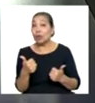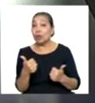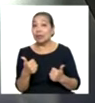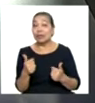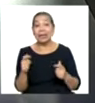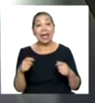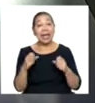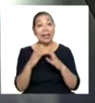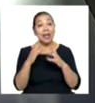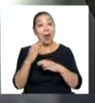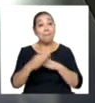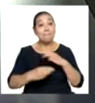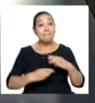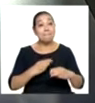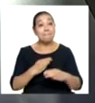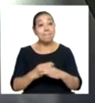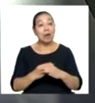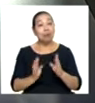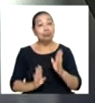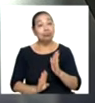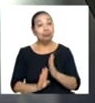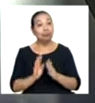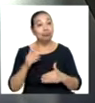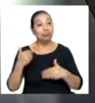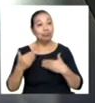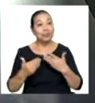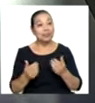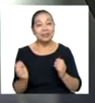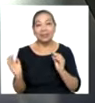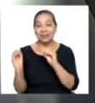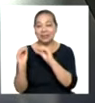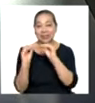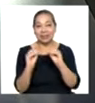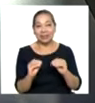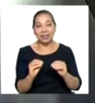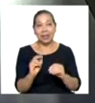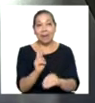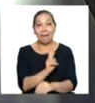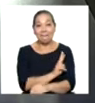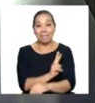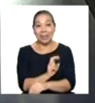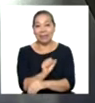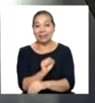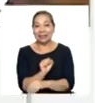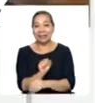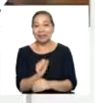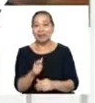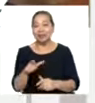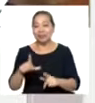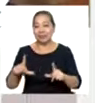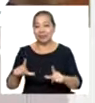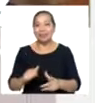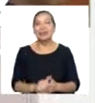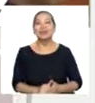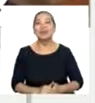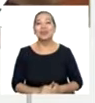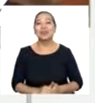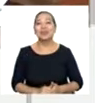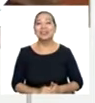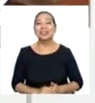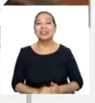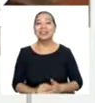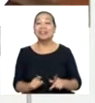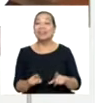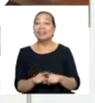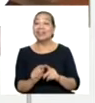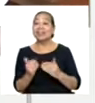se conmemora el Día Mundial del Emprendedor. Así que vamos a trasladarnos hasta Villa El Salvador porque ahí ha llegado nuestro compañero Aldo Llanos. Así es,